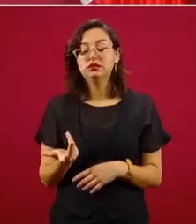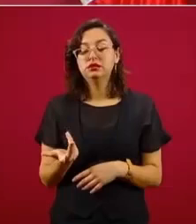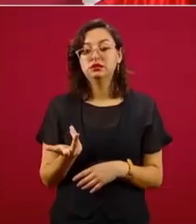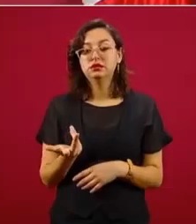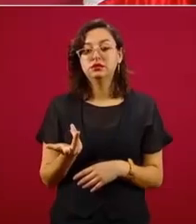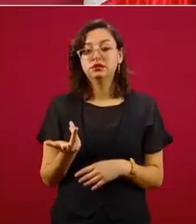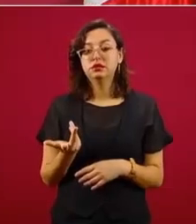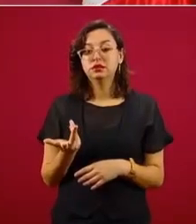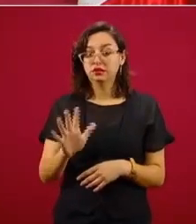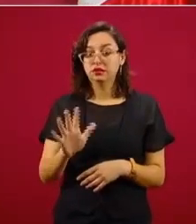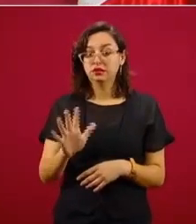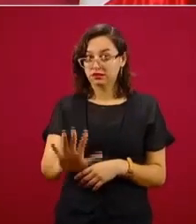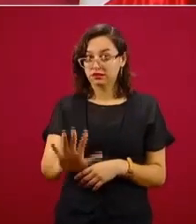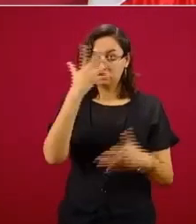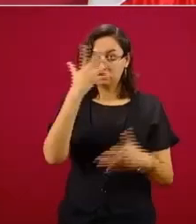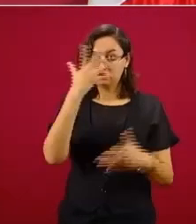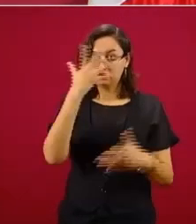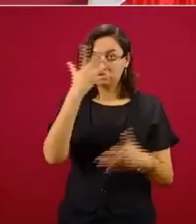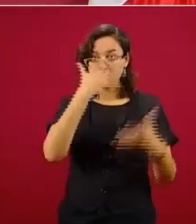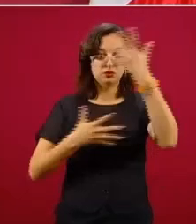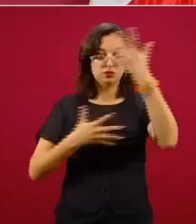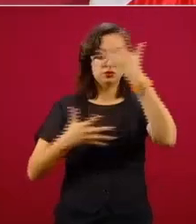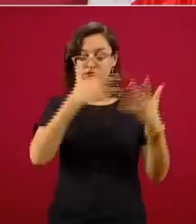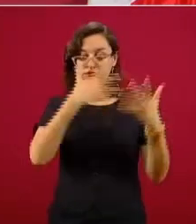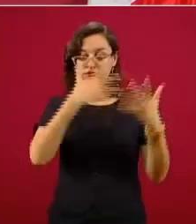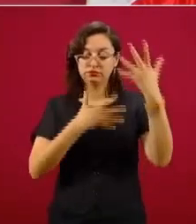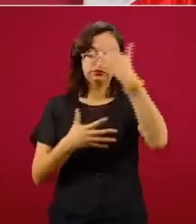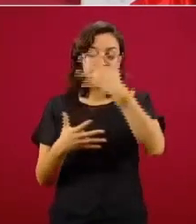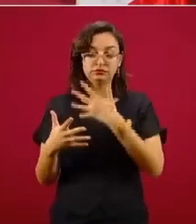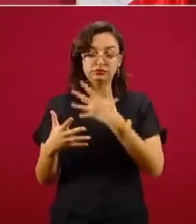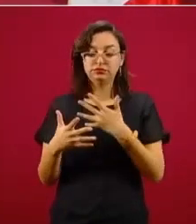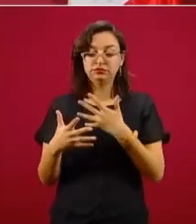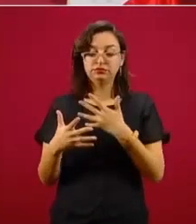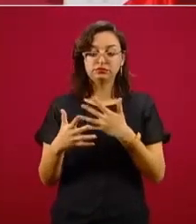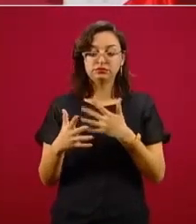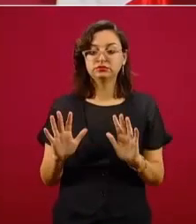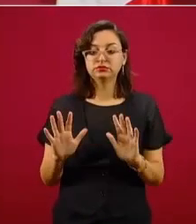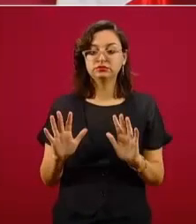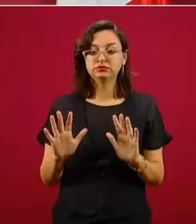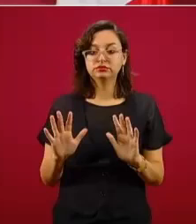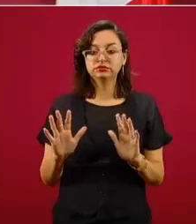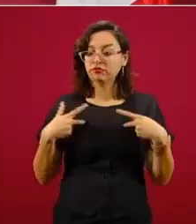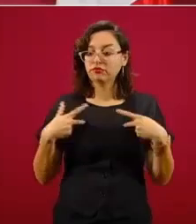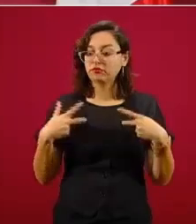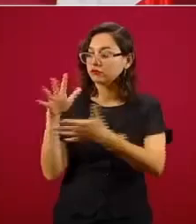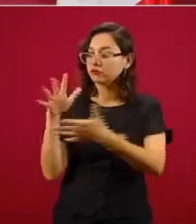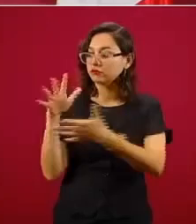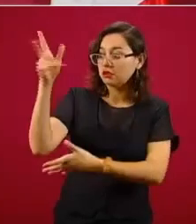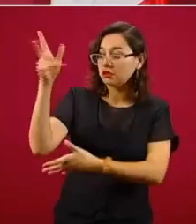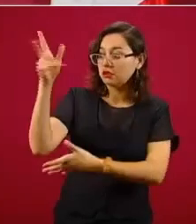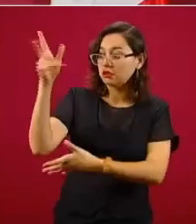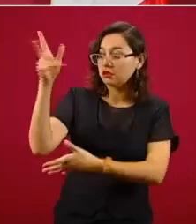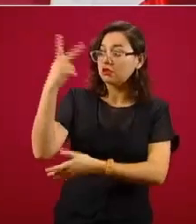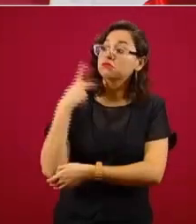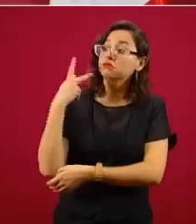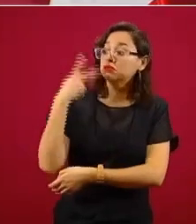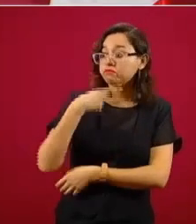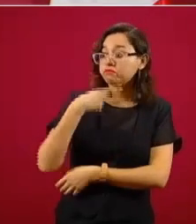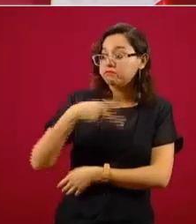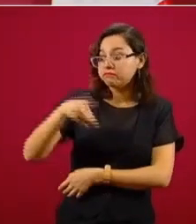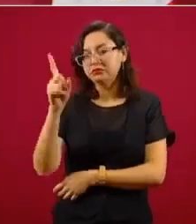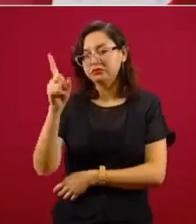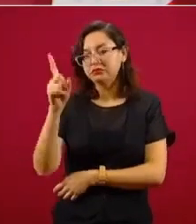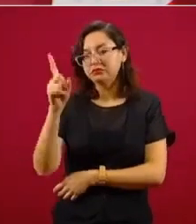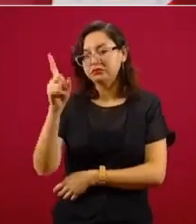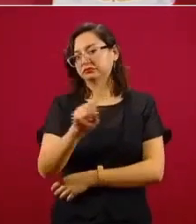que no se confunda, ¿eh? No está en la mayoría del pueblo, no